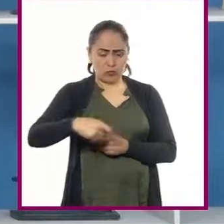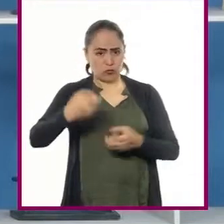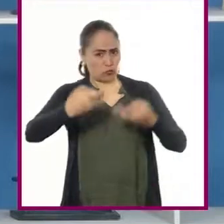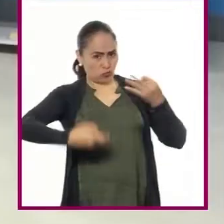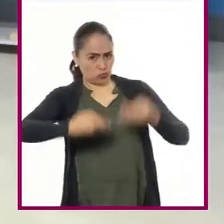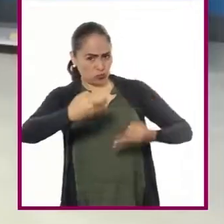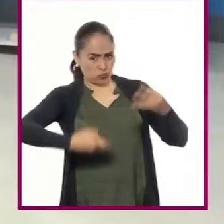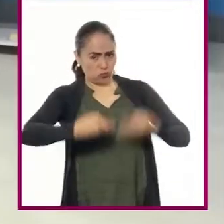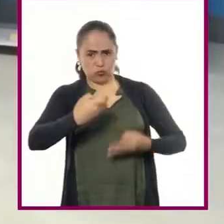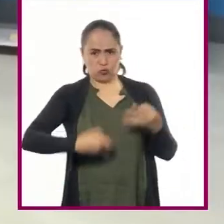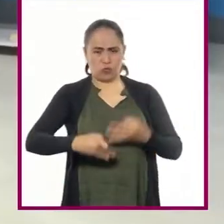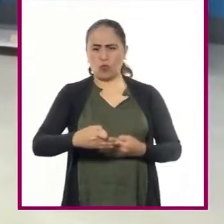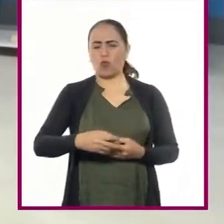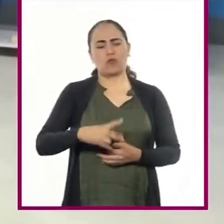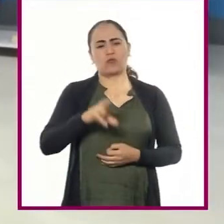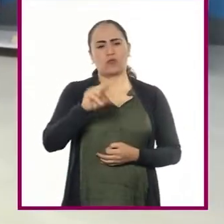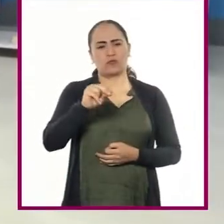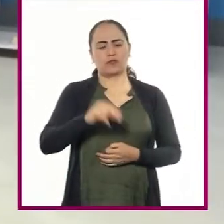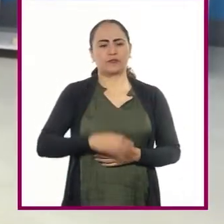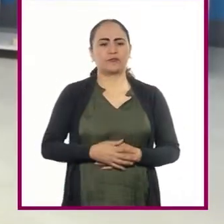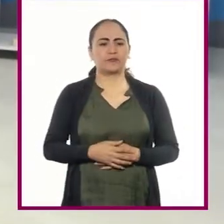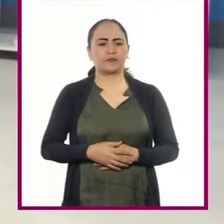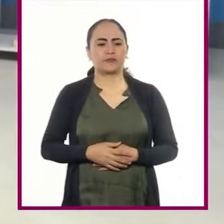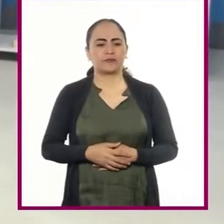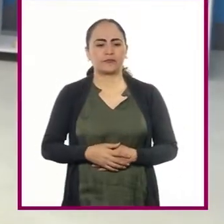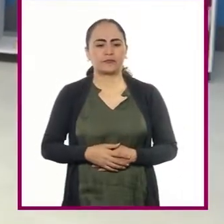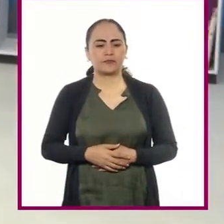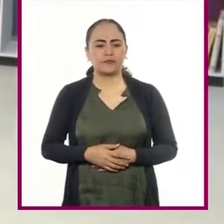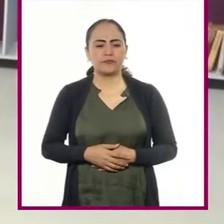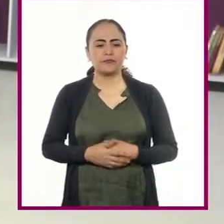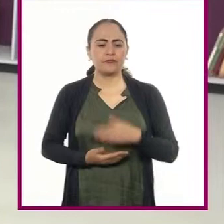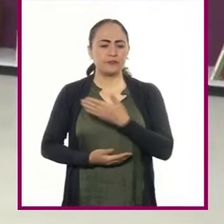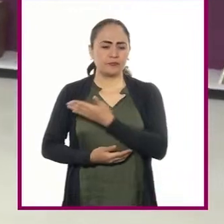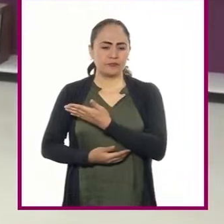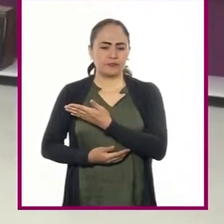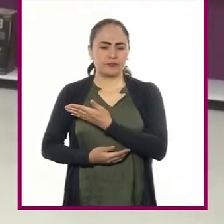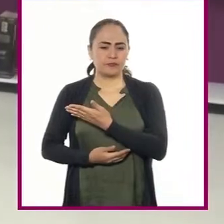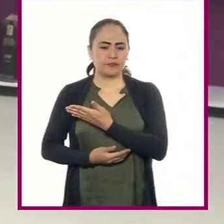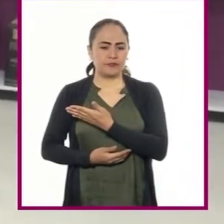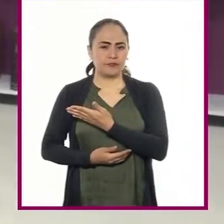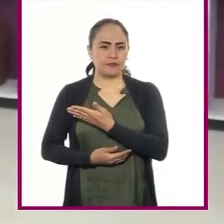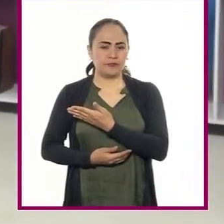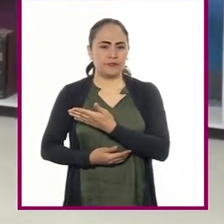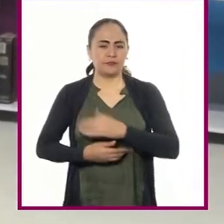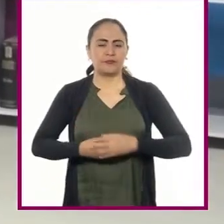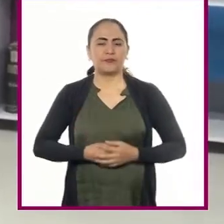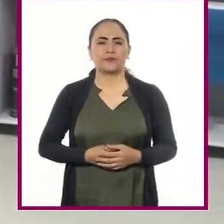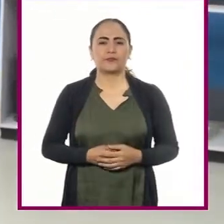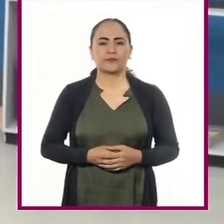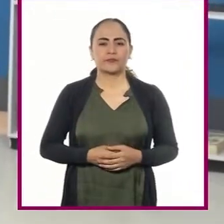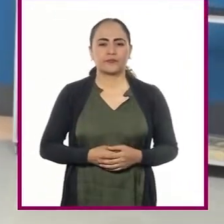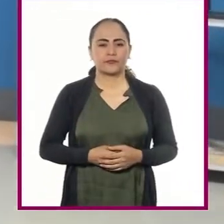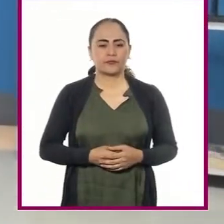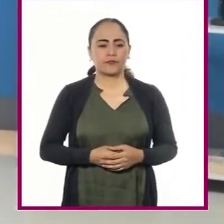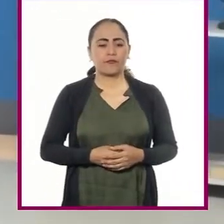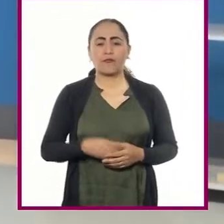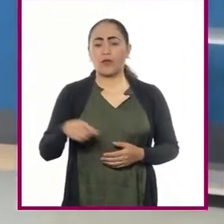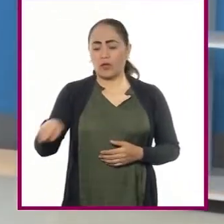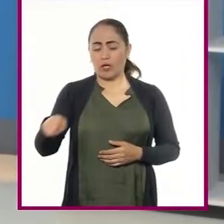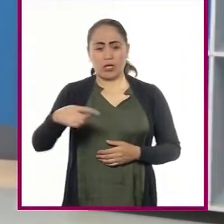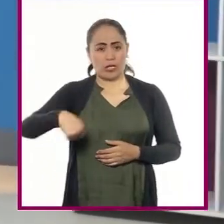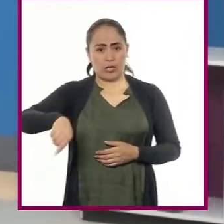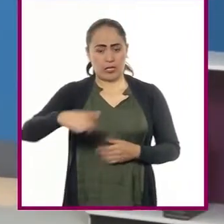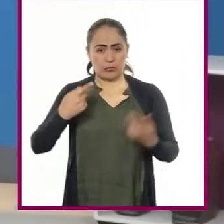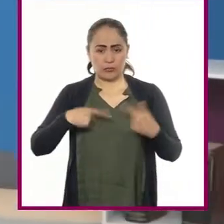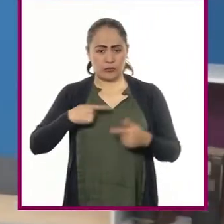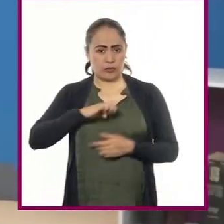Inquisición. Otra diferencia es que los españoles no estaban obligados a pagar tributo y solo ellos